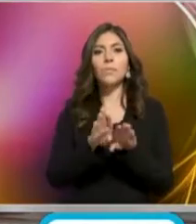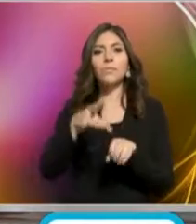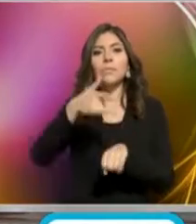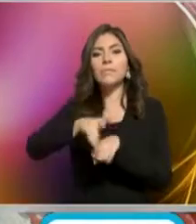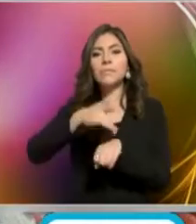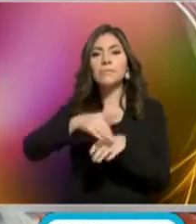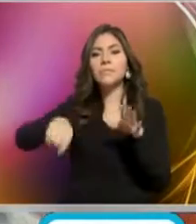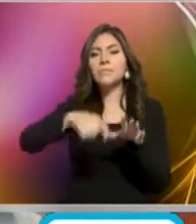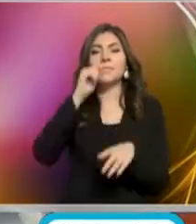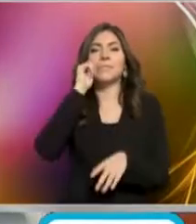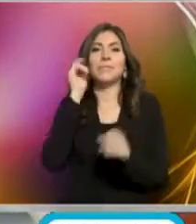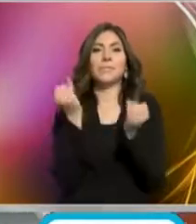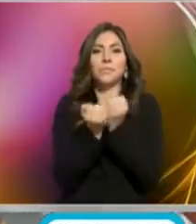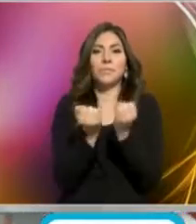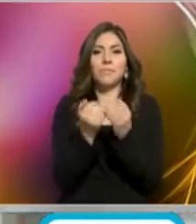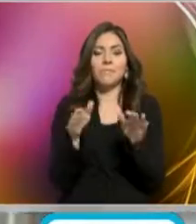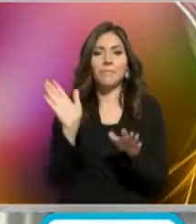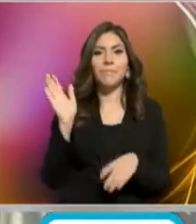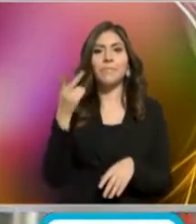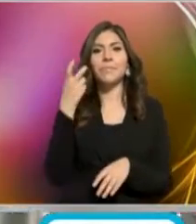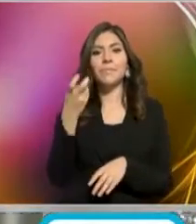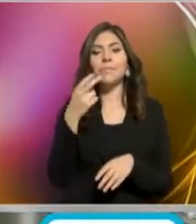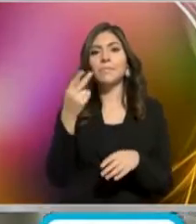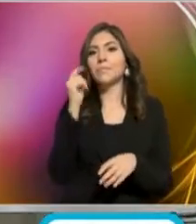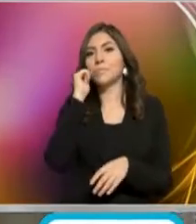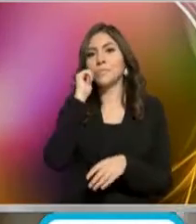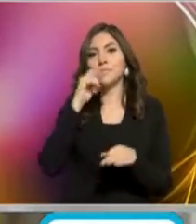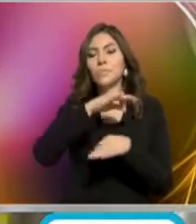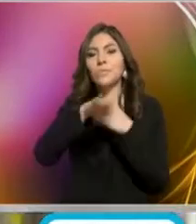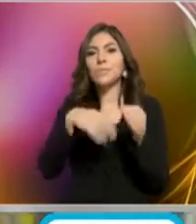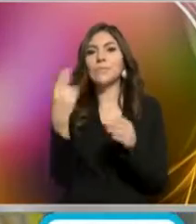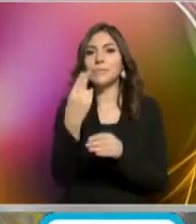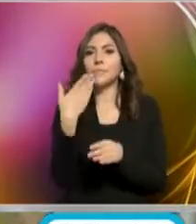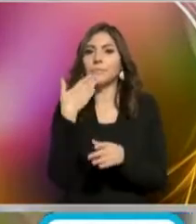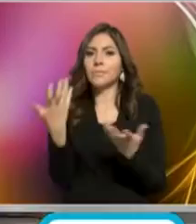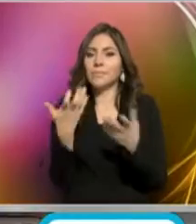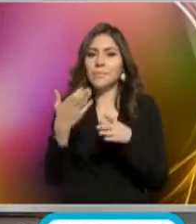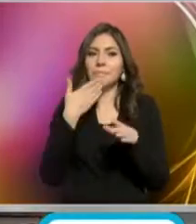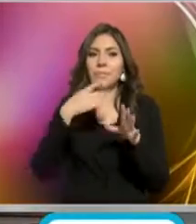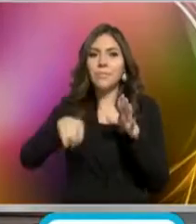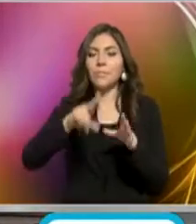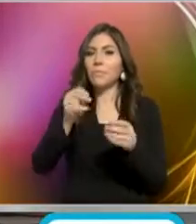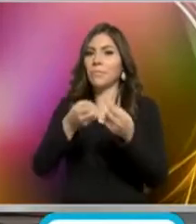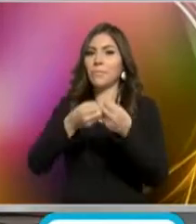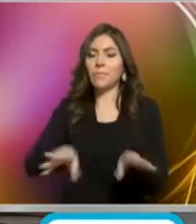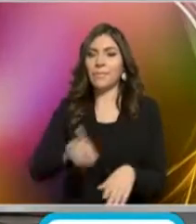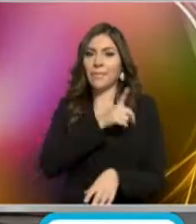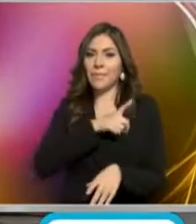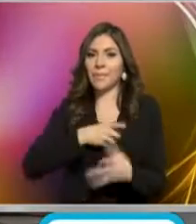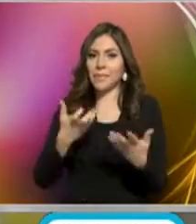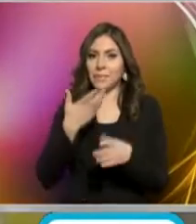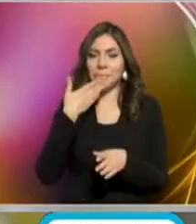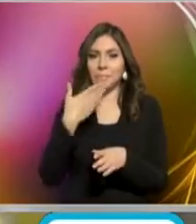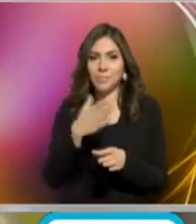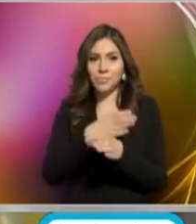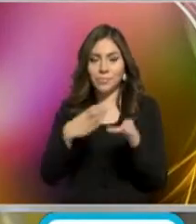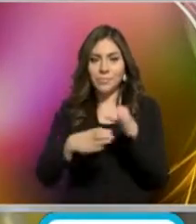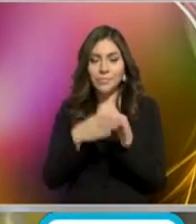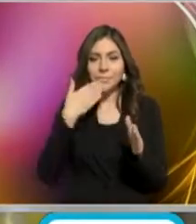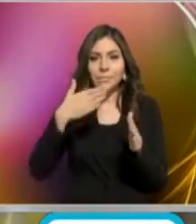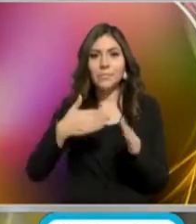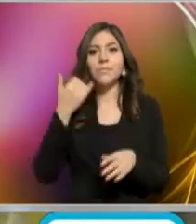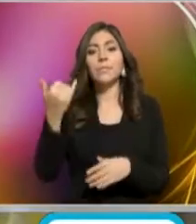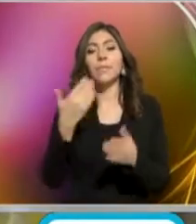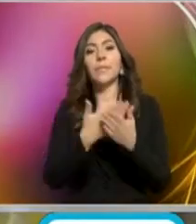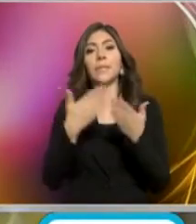da igual. Oye, para todo siempre se necesita estilo. Una técnica, Eso sí, claro. No hay que una perderlo técnica nunca. tremenda. Ahora sí, vamos a ponerlo